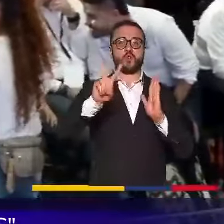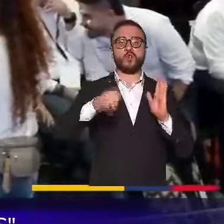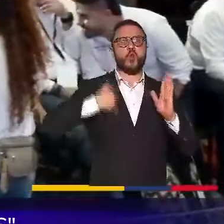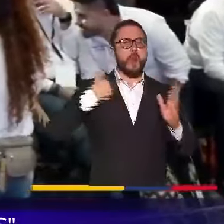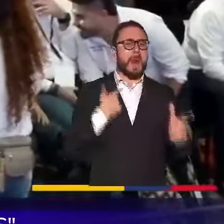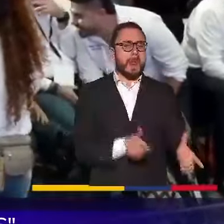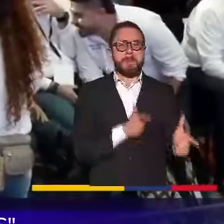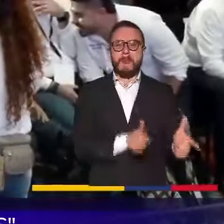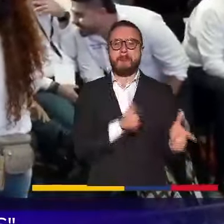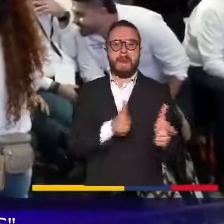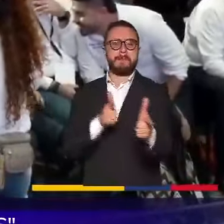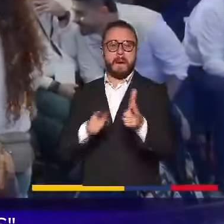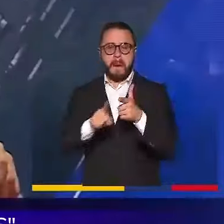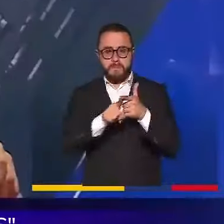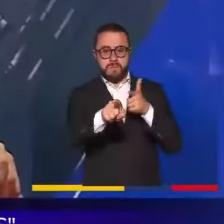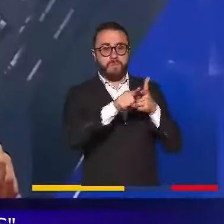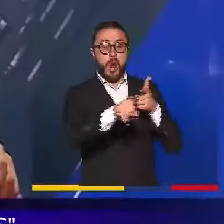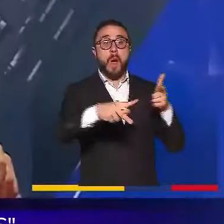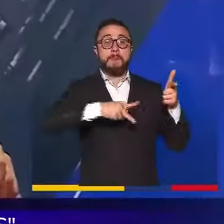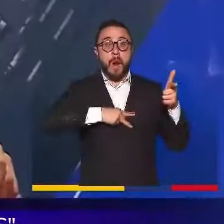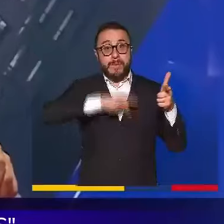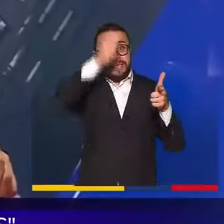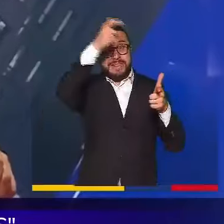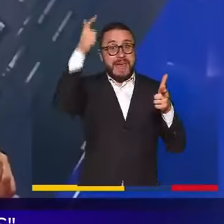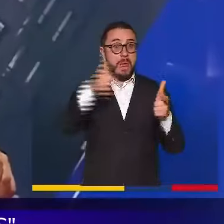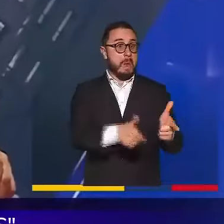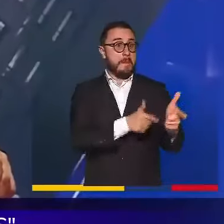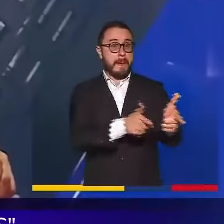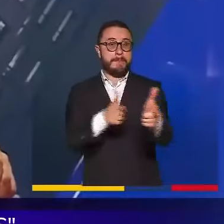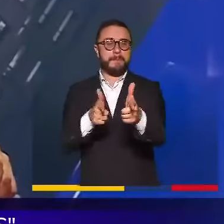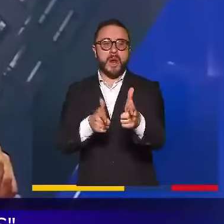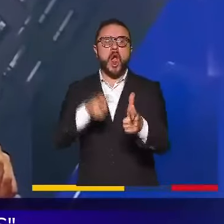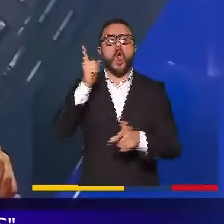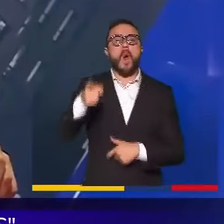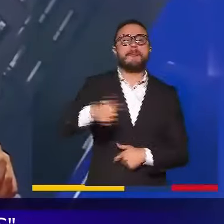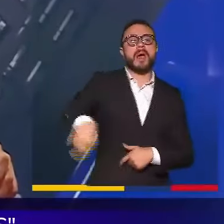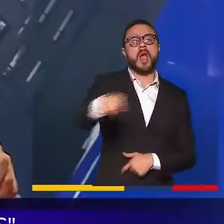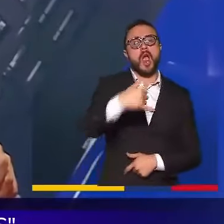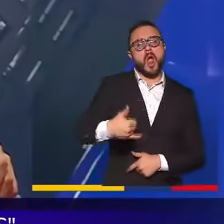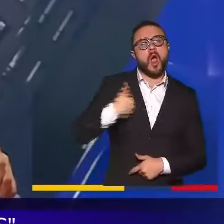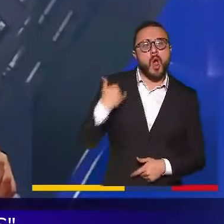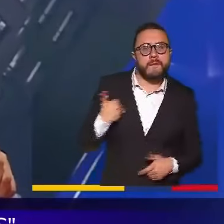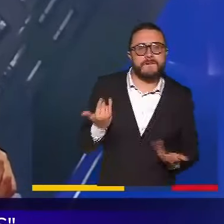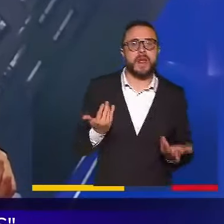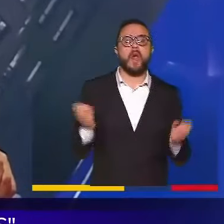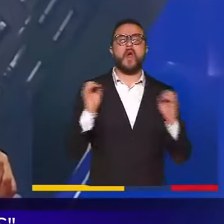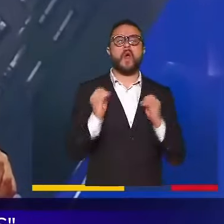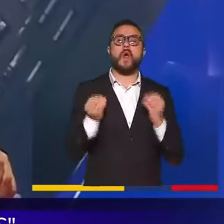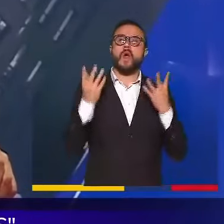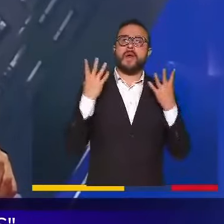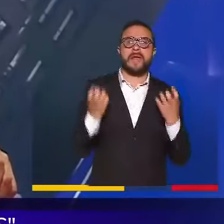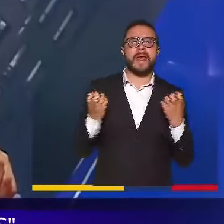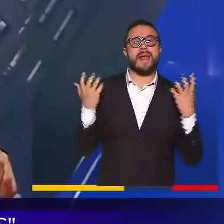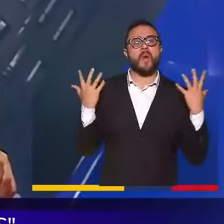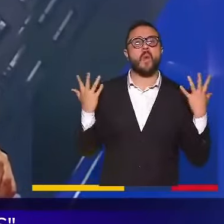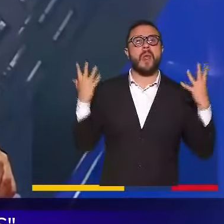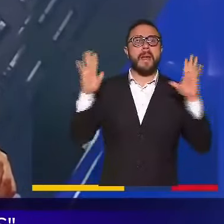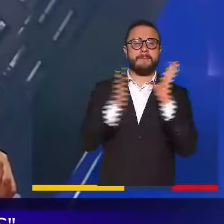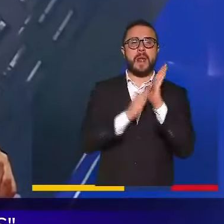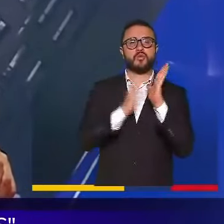acribillados con las balas del Estado, solo porque eran jóvenes y solo porque querían un aplauso